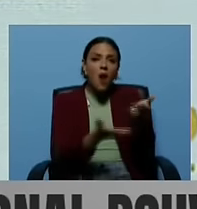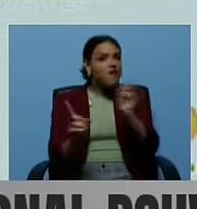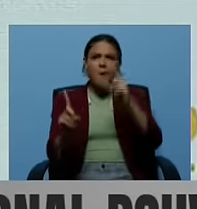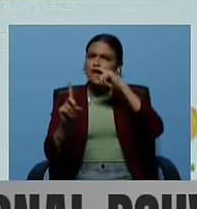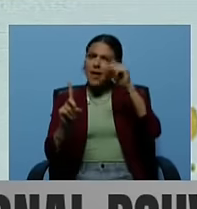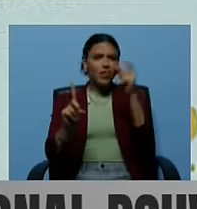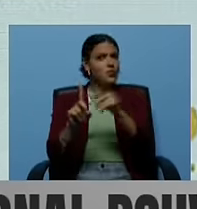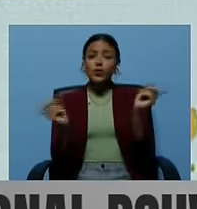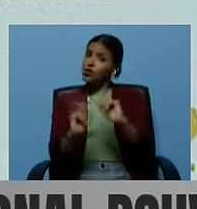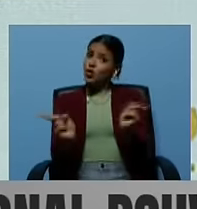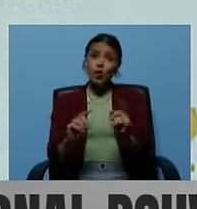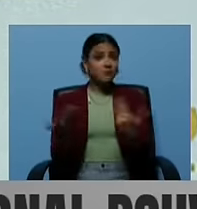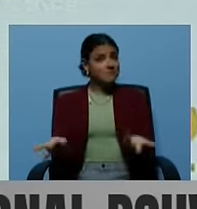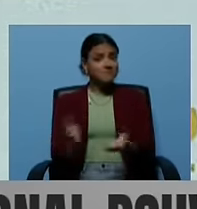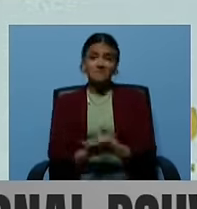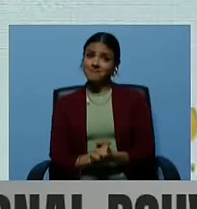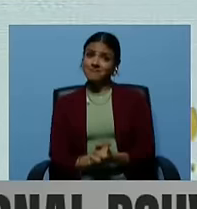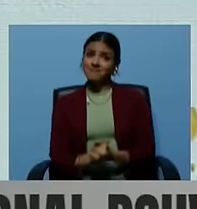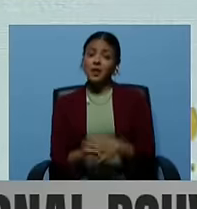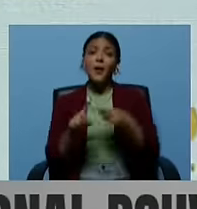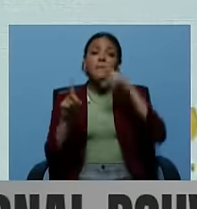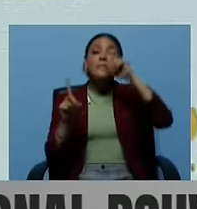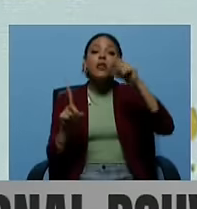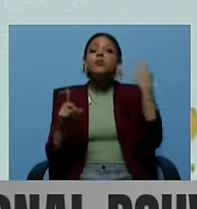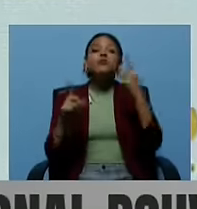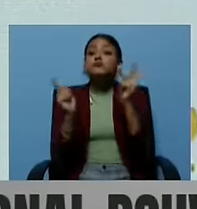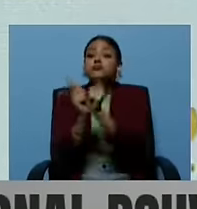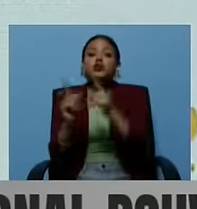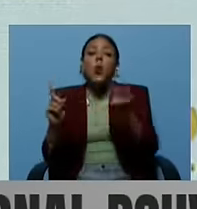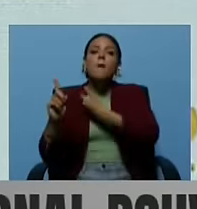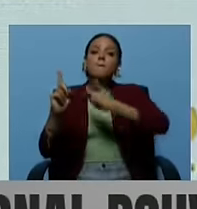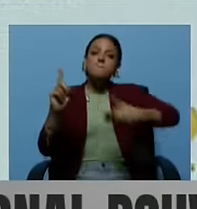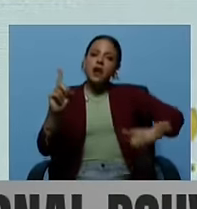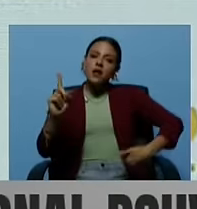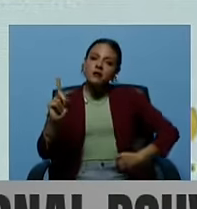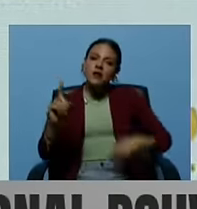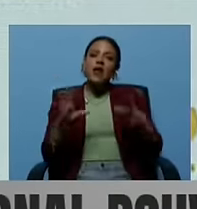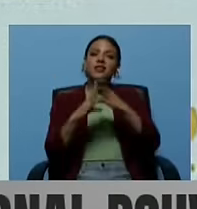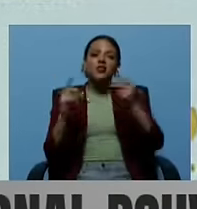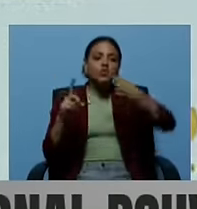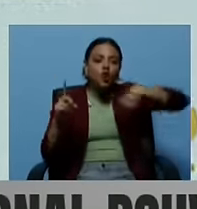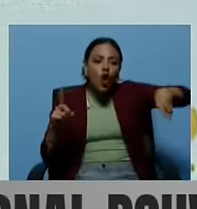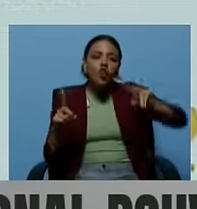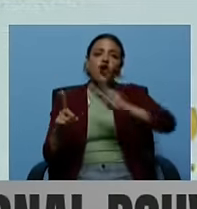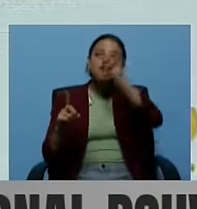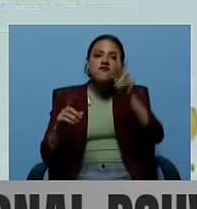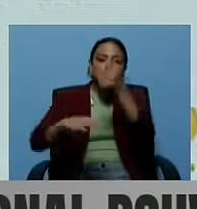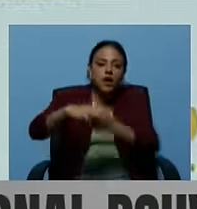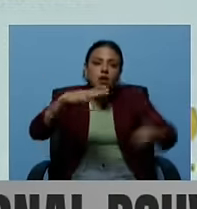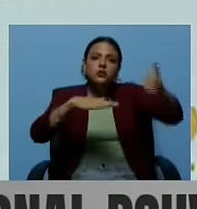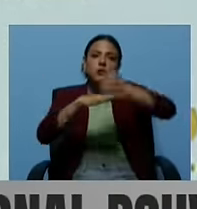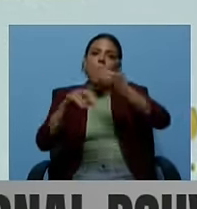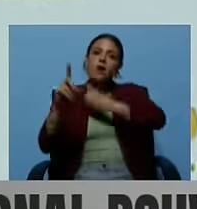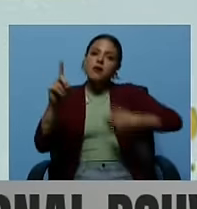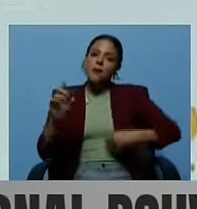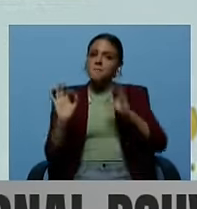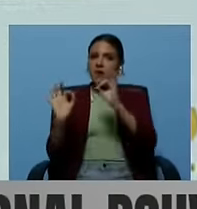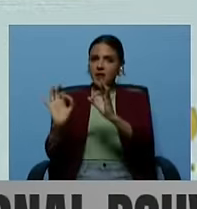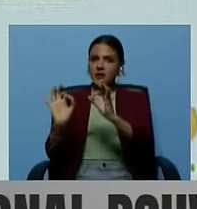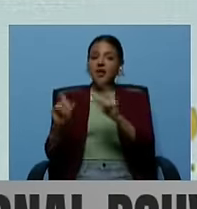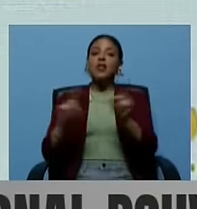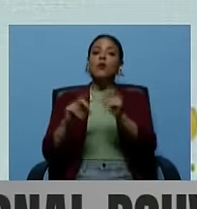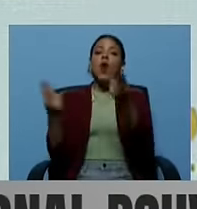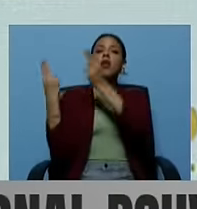No es de Maduro, ¿eh? Maduro es el presidente de los venezolanos, de todos los venezolanos y las venezolanas. Jefe de